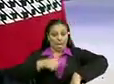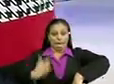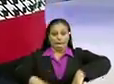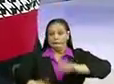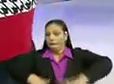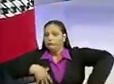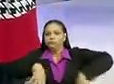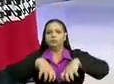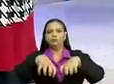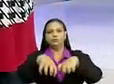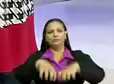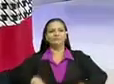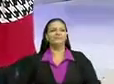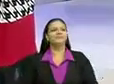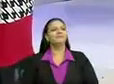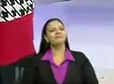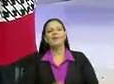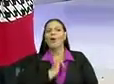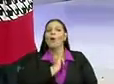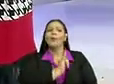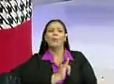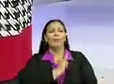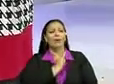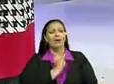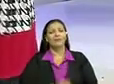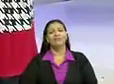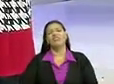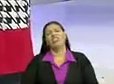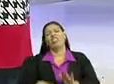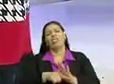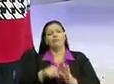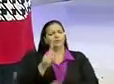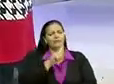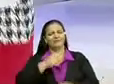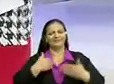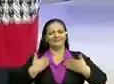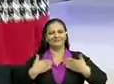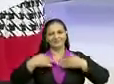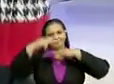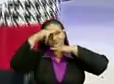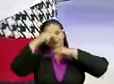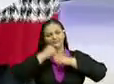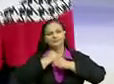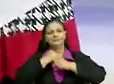hacemos con gusto, con alegría, por tratarse de ustedes. ¡Esta adrenalina!